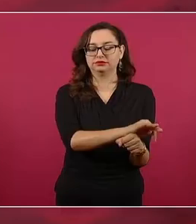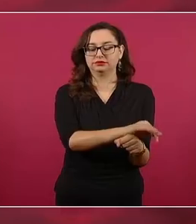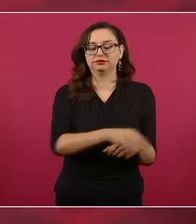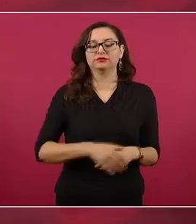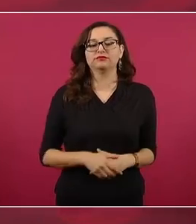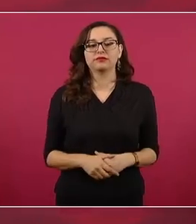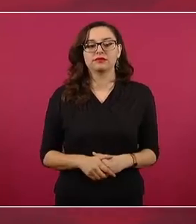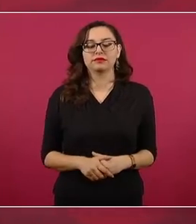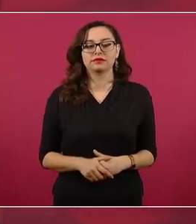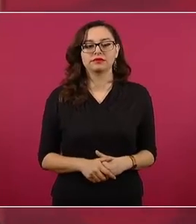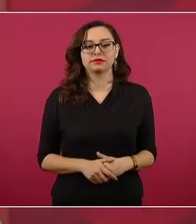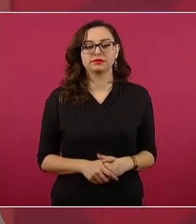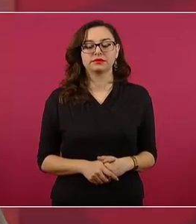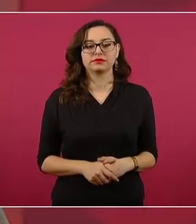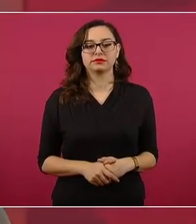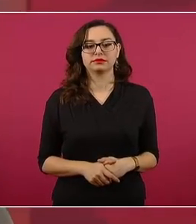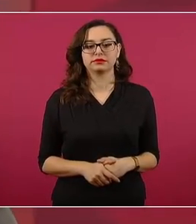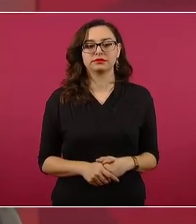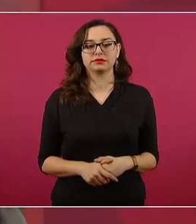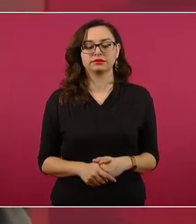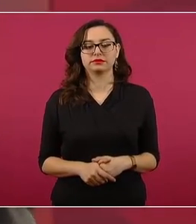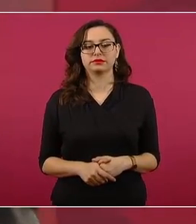nacional.